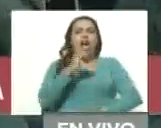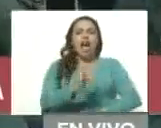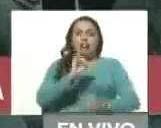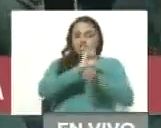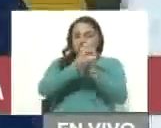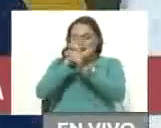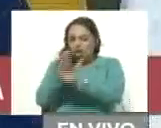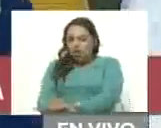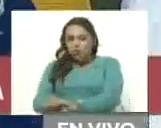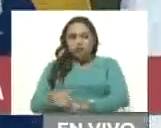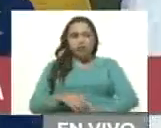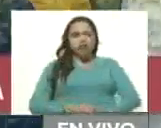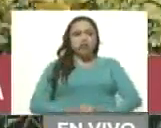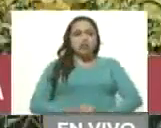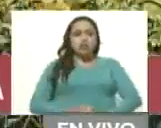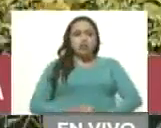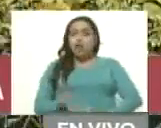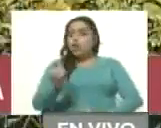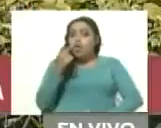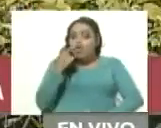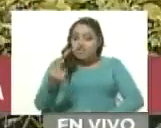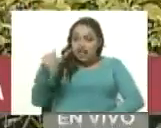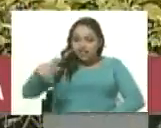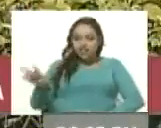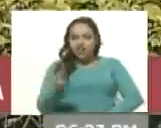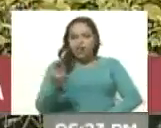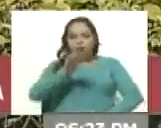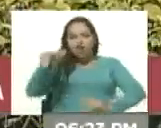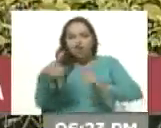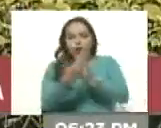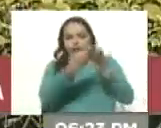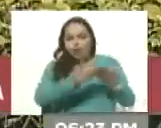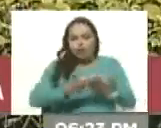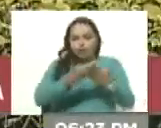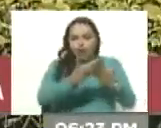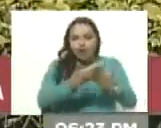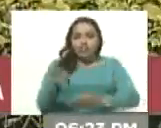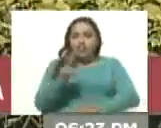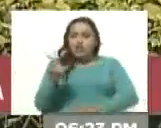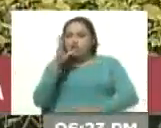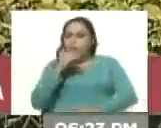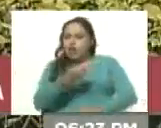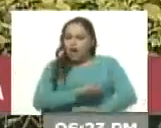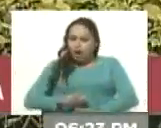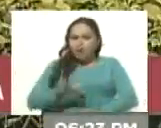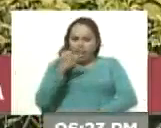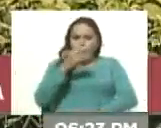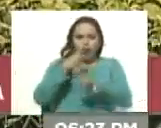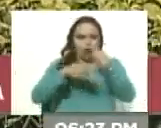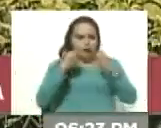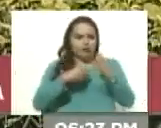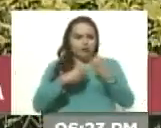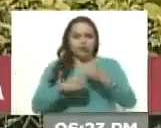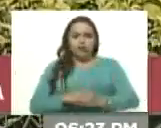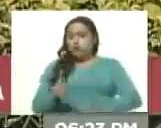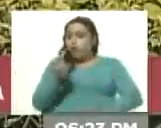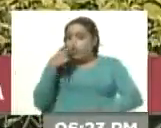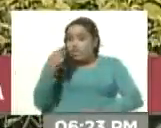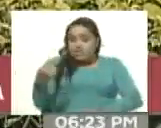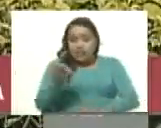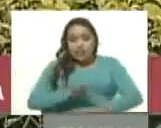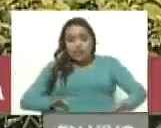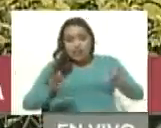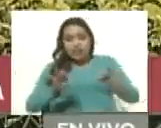dictador no dicen venezuela todos estudian nos dicen venezuela no se pasa hambre hay comida eso no lo dice no dicen